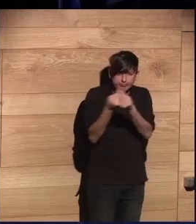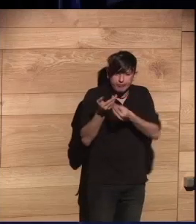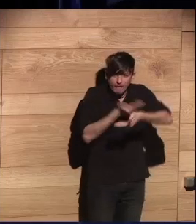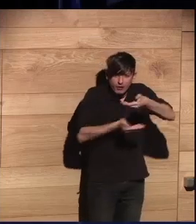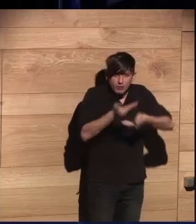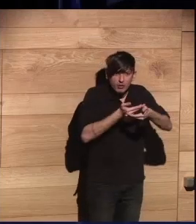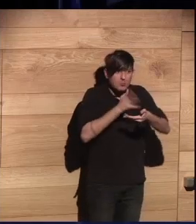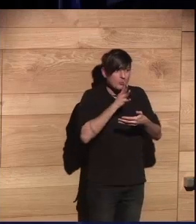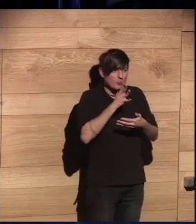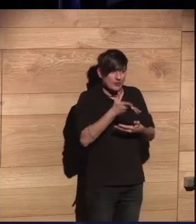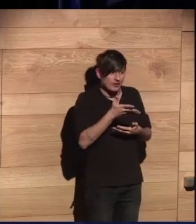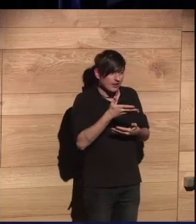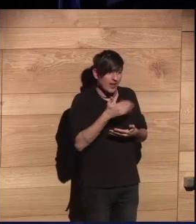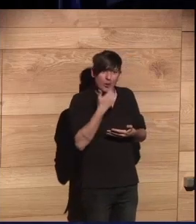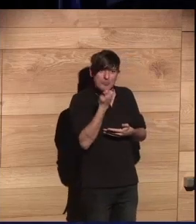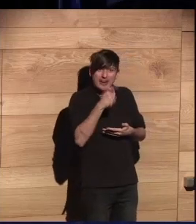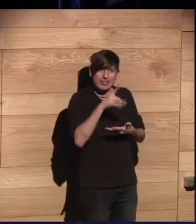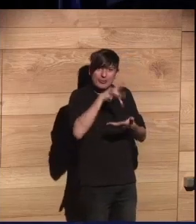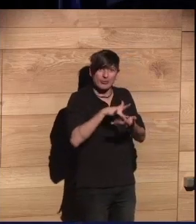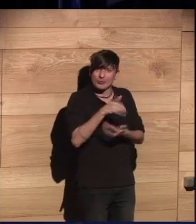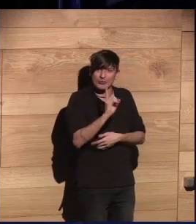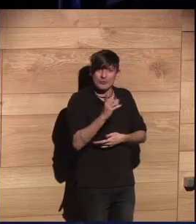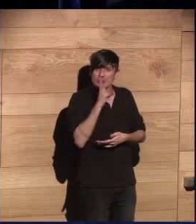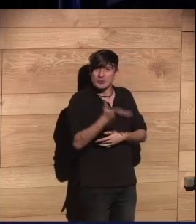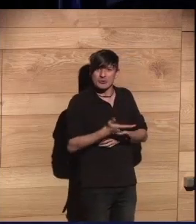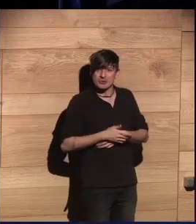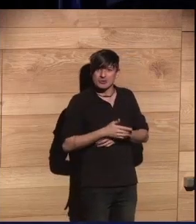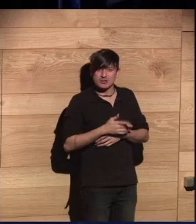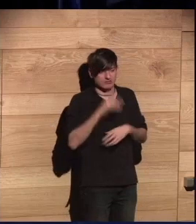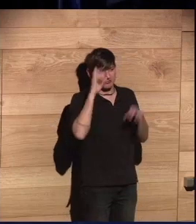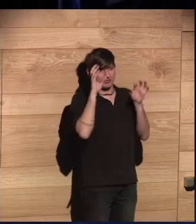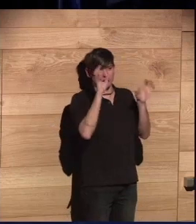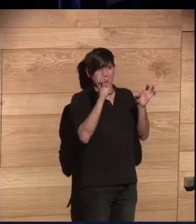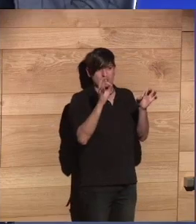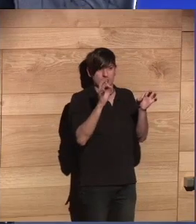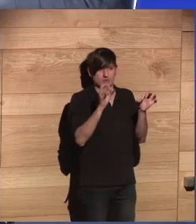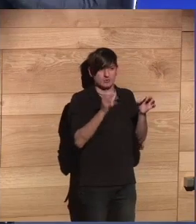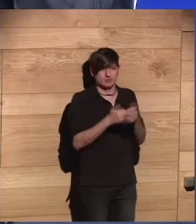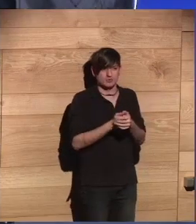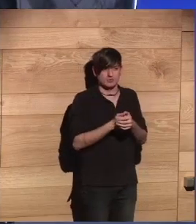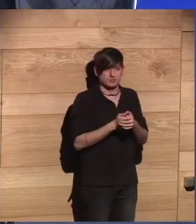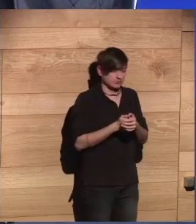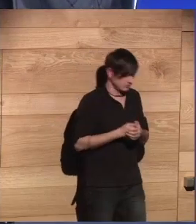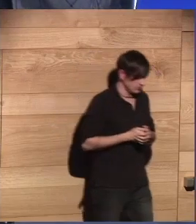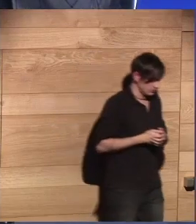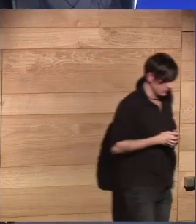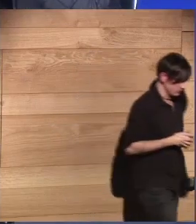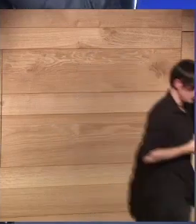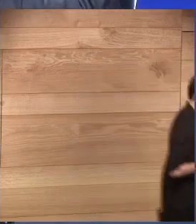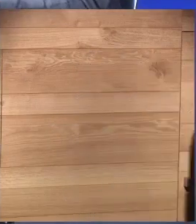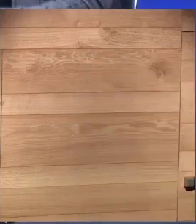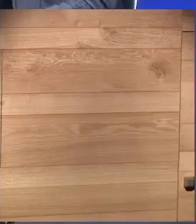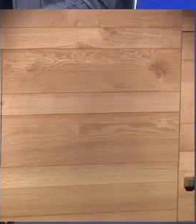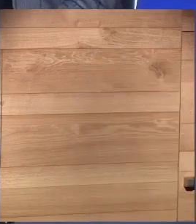a hacer nada similar, ¿no? Cuando es tan obvio que hay un... Sí, hubo